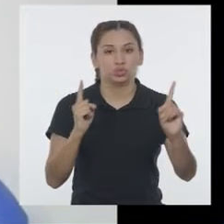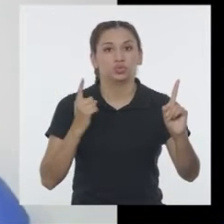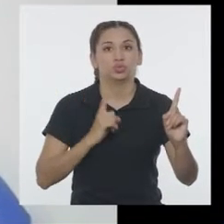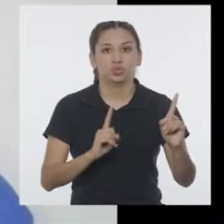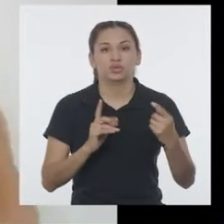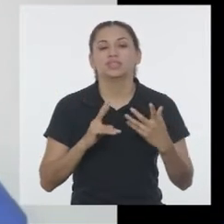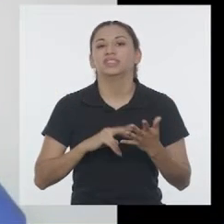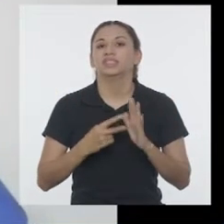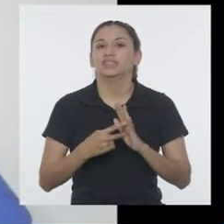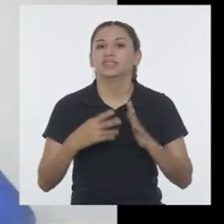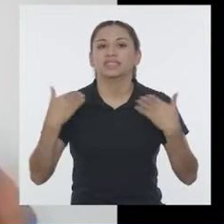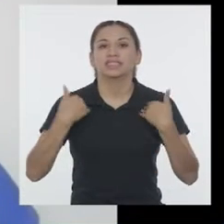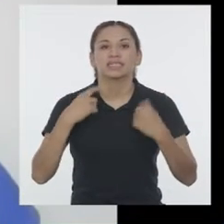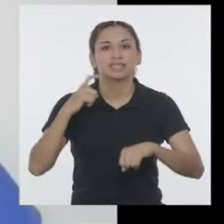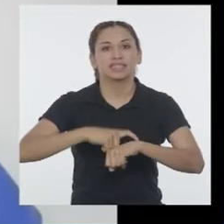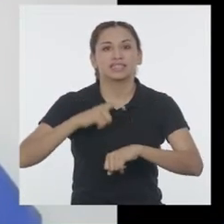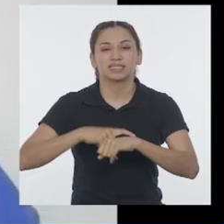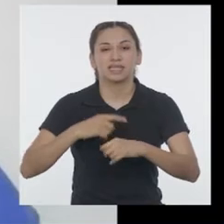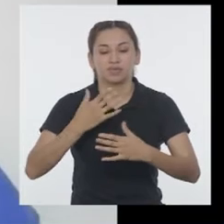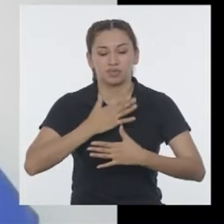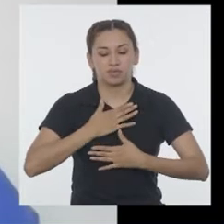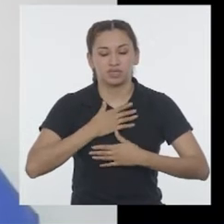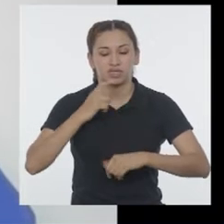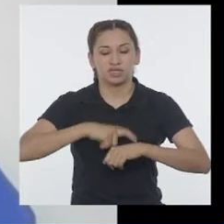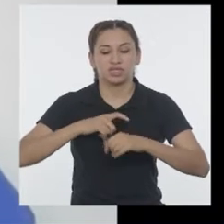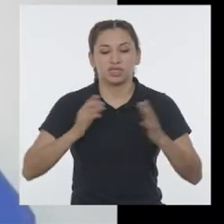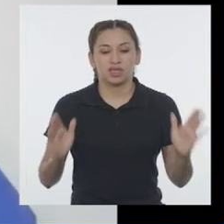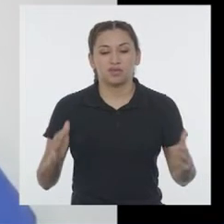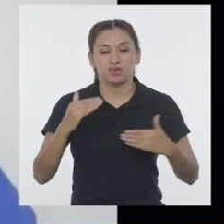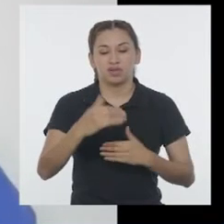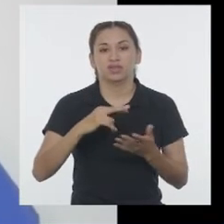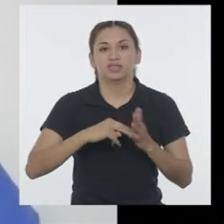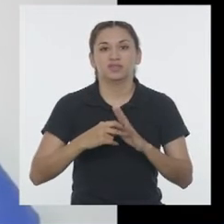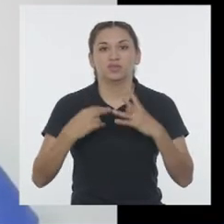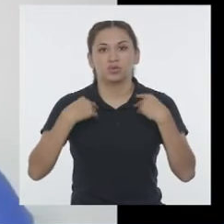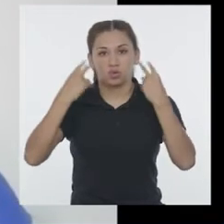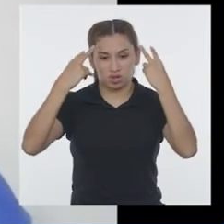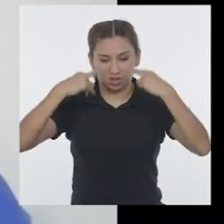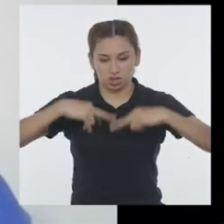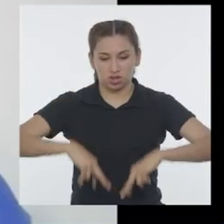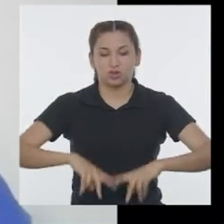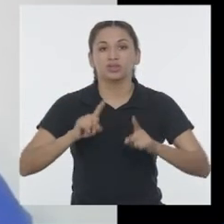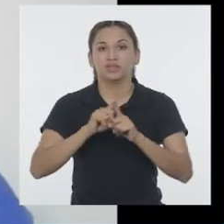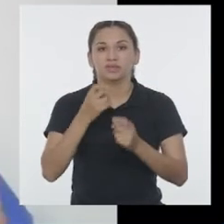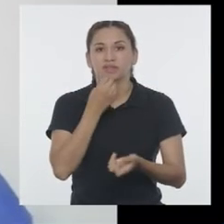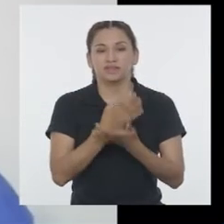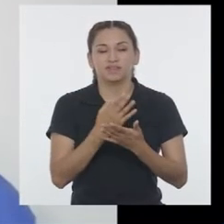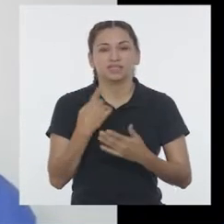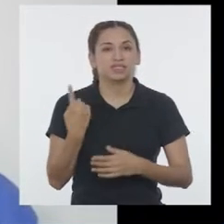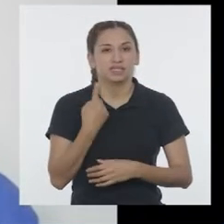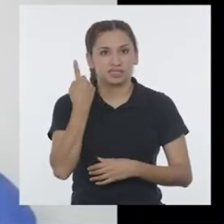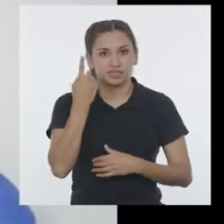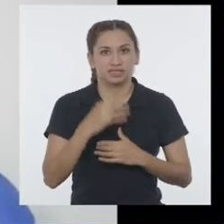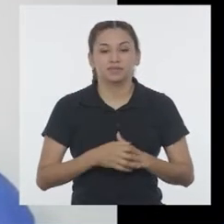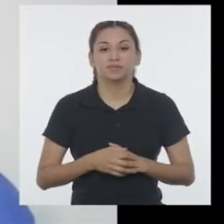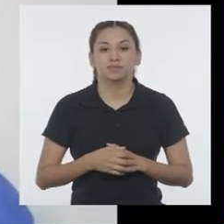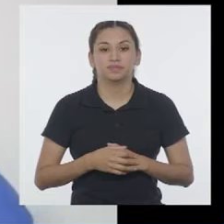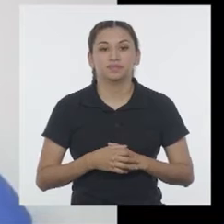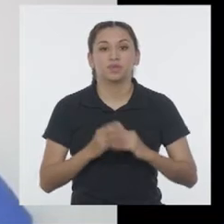individuales. Es decir, tener tiempos con uno mismo aporta al autoconocimiento y al bienestar en